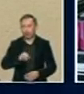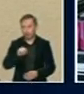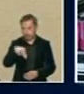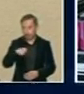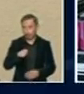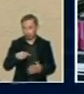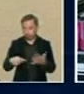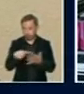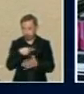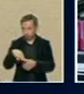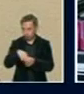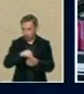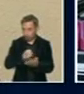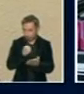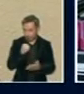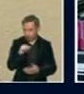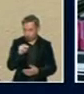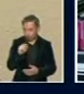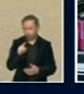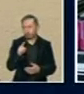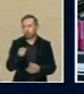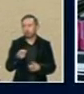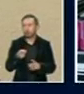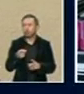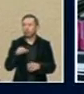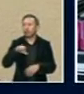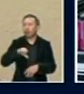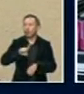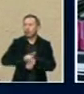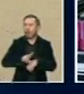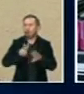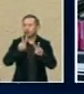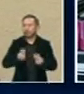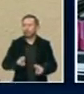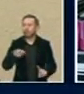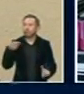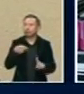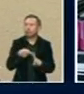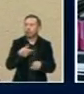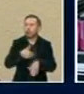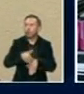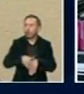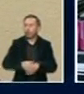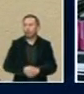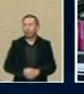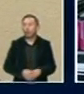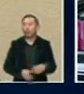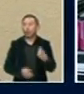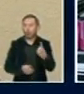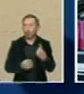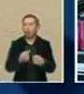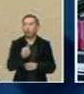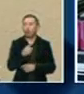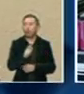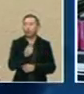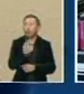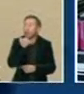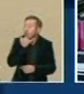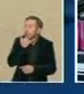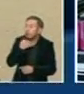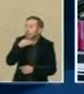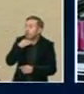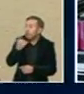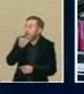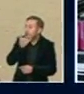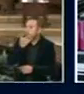Nacional Electoral y al Tribunal y significara automáticamente que va a haber fraude. Y bueno, no me parece